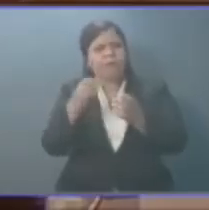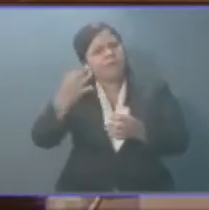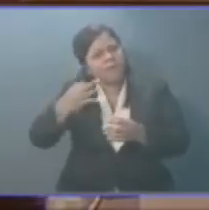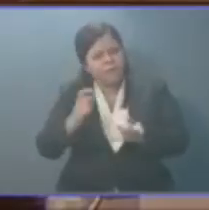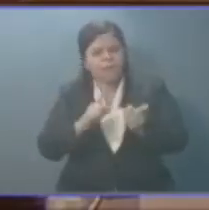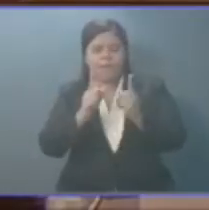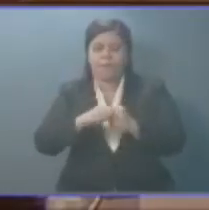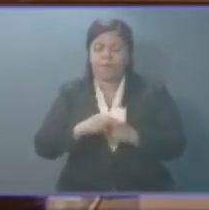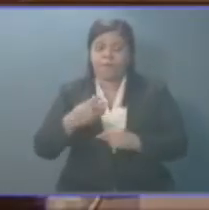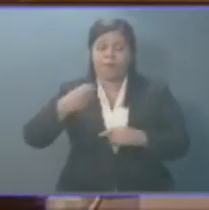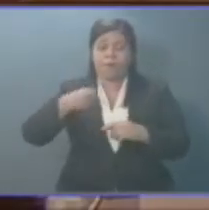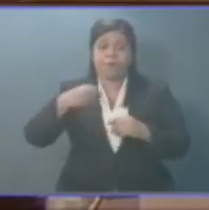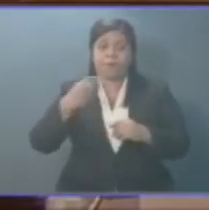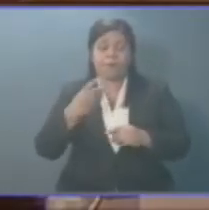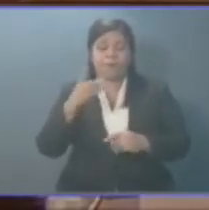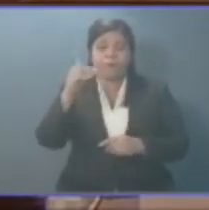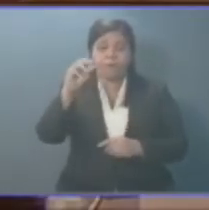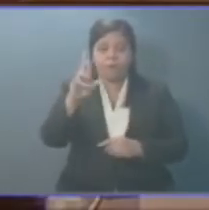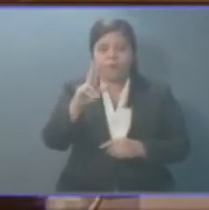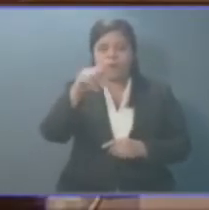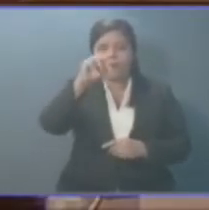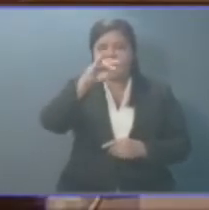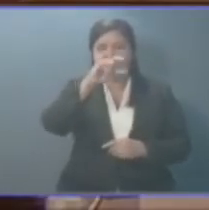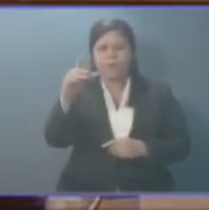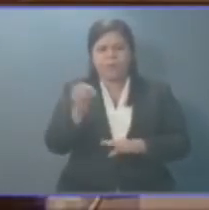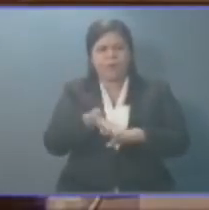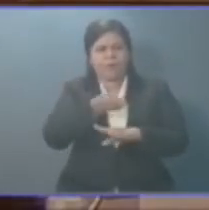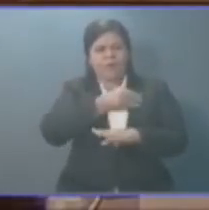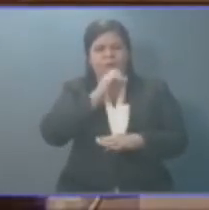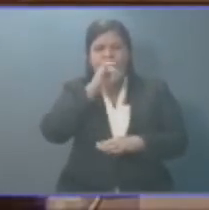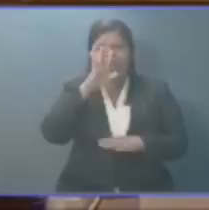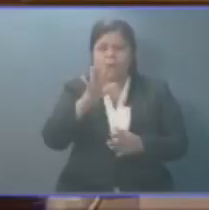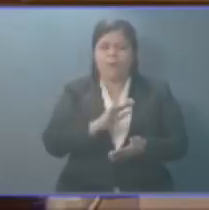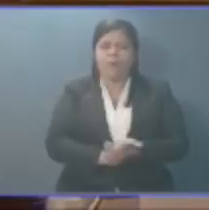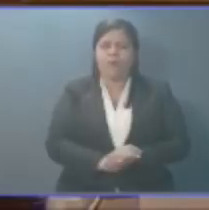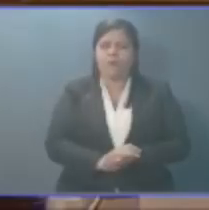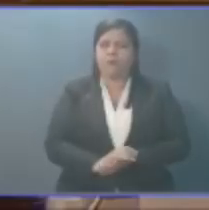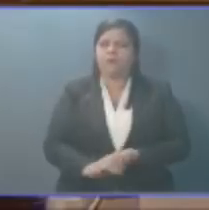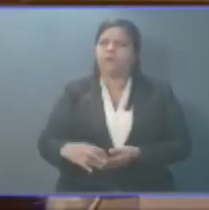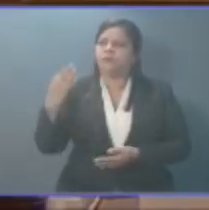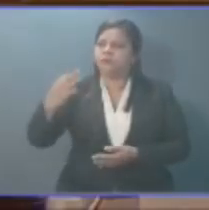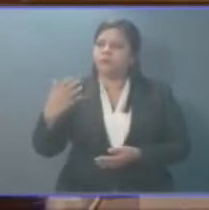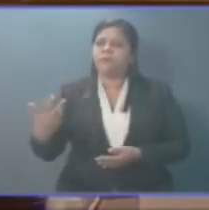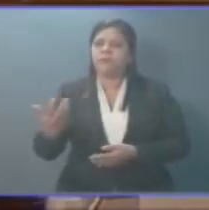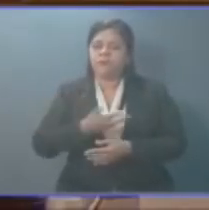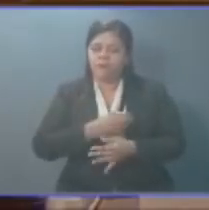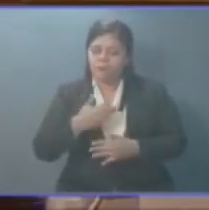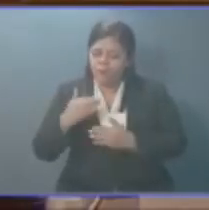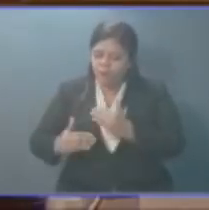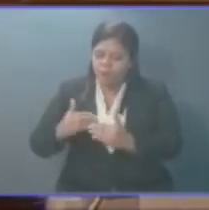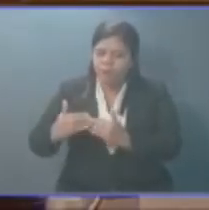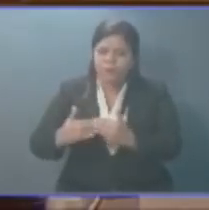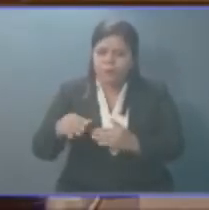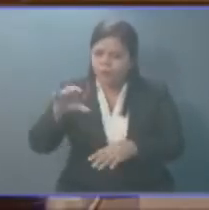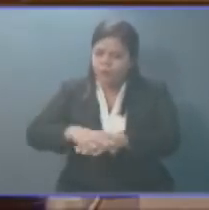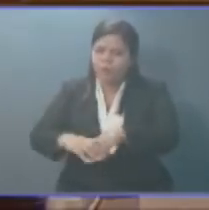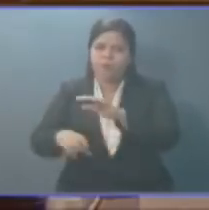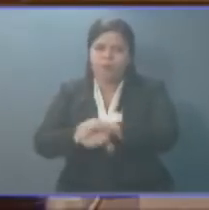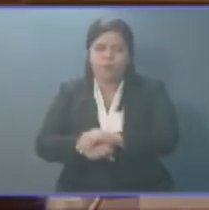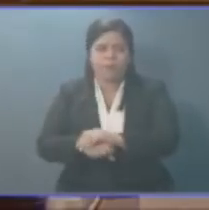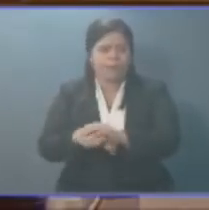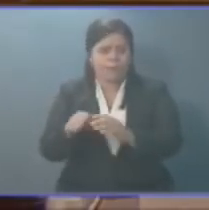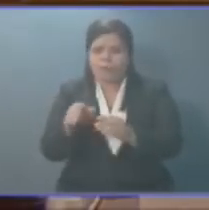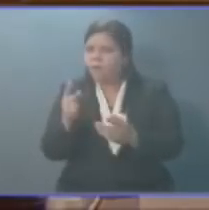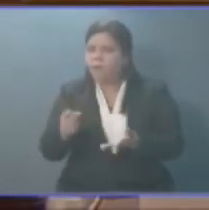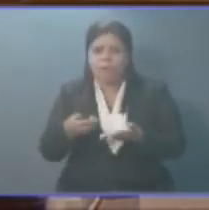El doctor Portillo Cuadra, un momento dado, dijo: hay que procesar a los que no entregan las